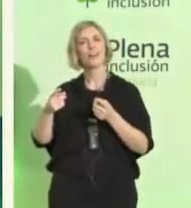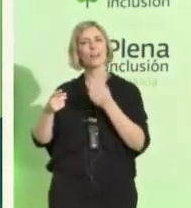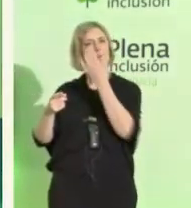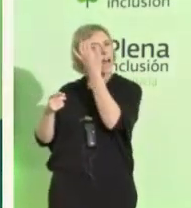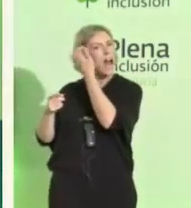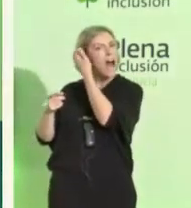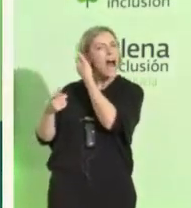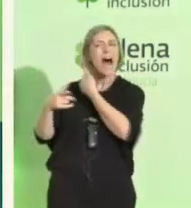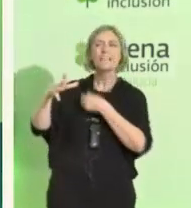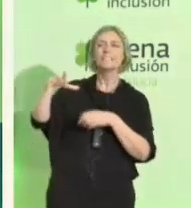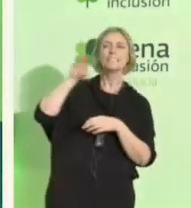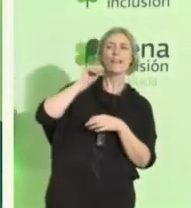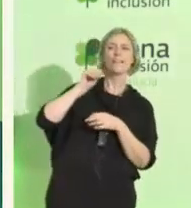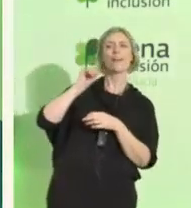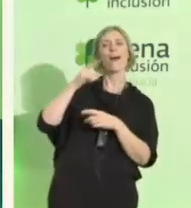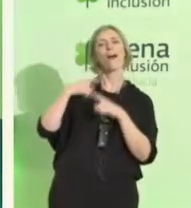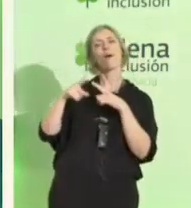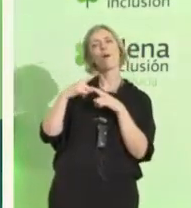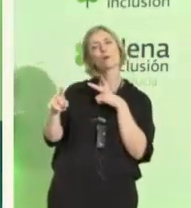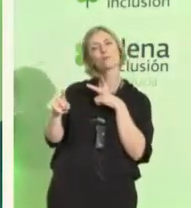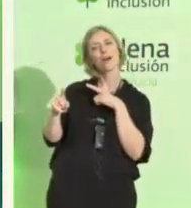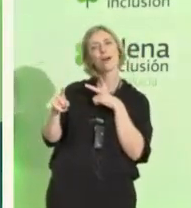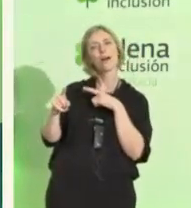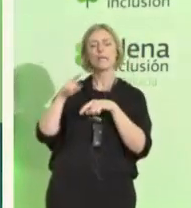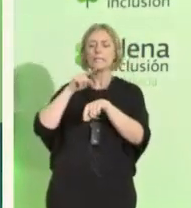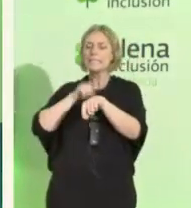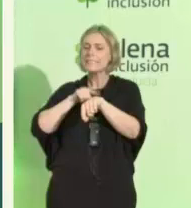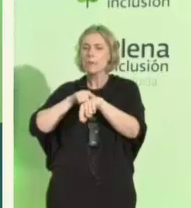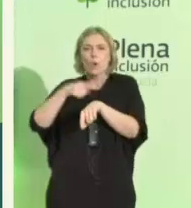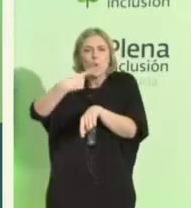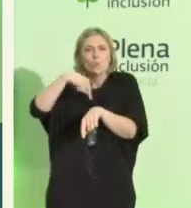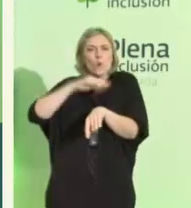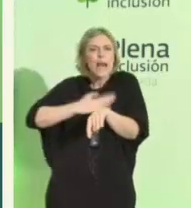hay otro tiempo nuestros ritmos